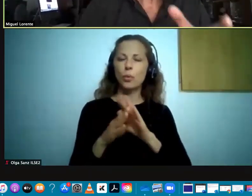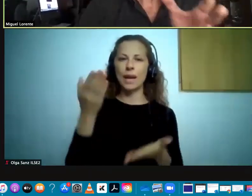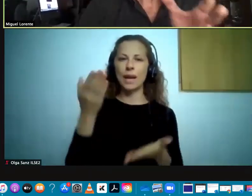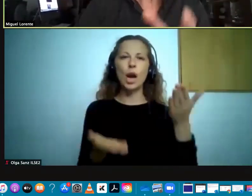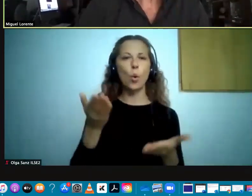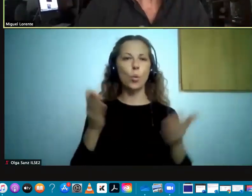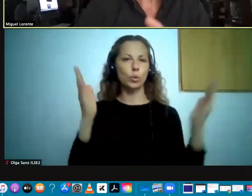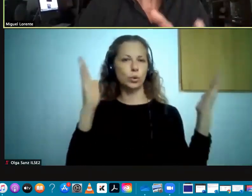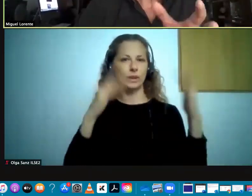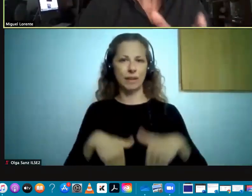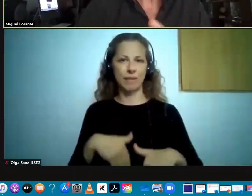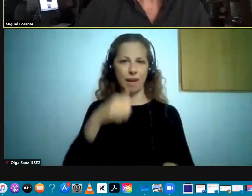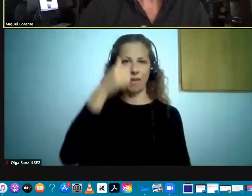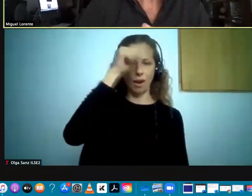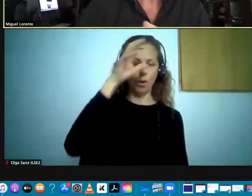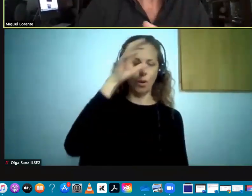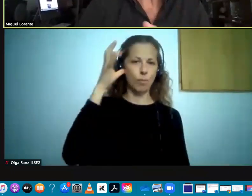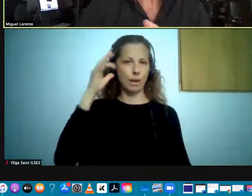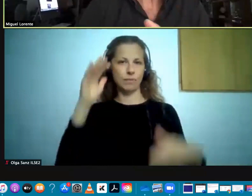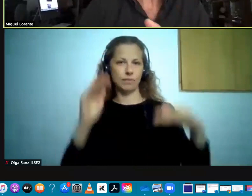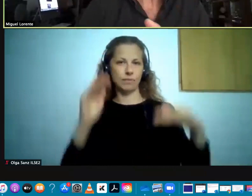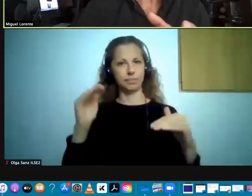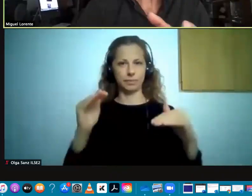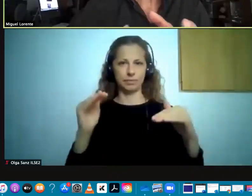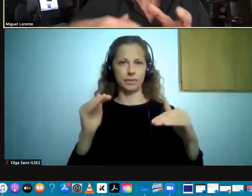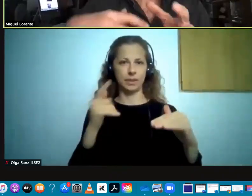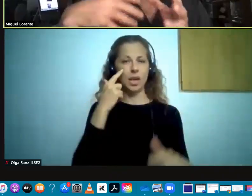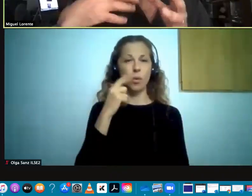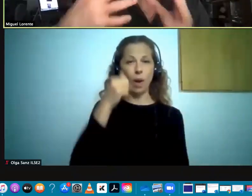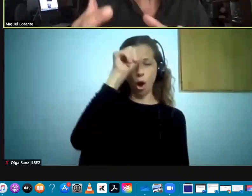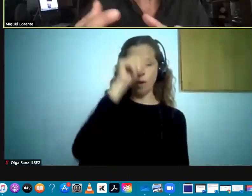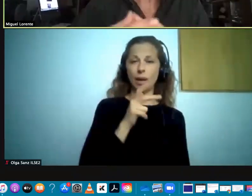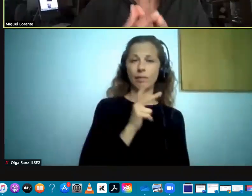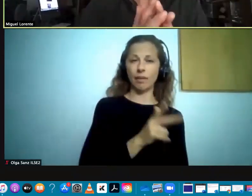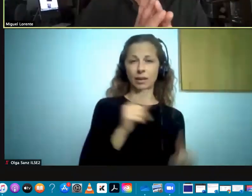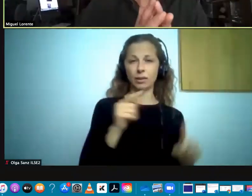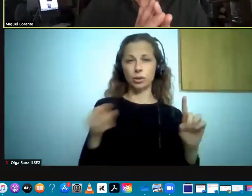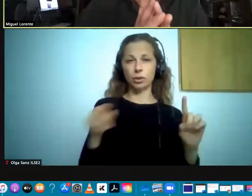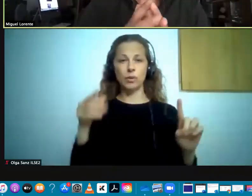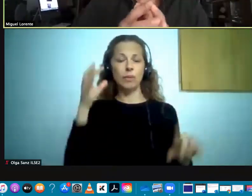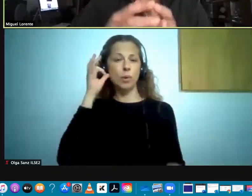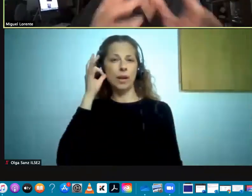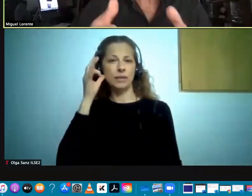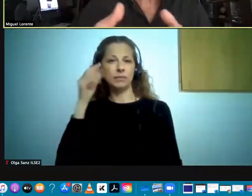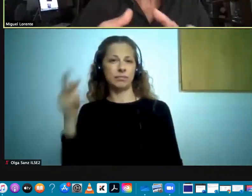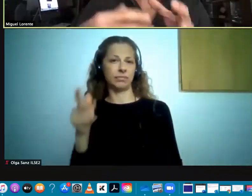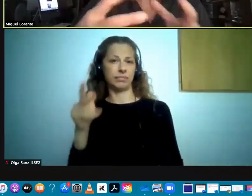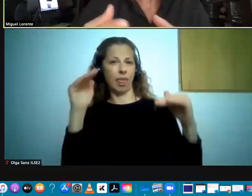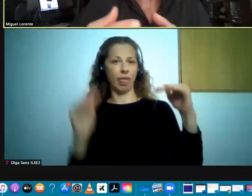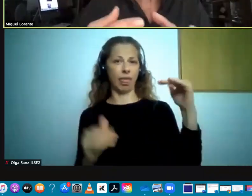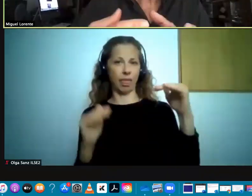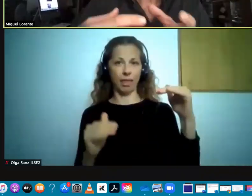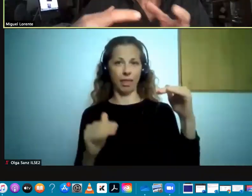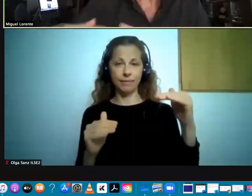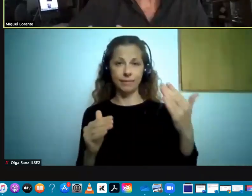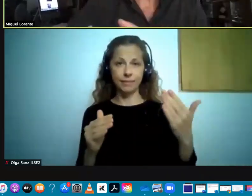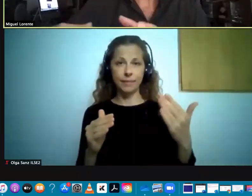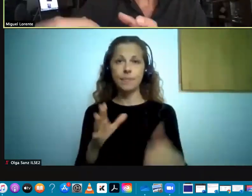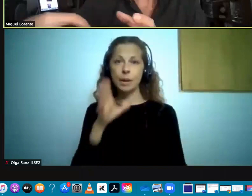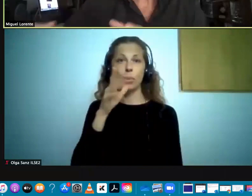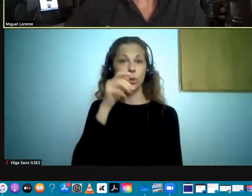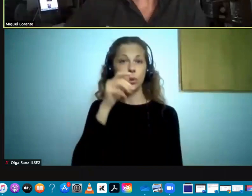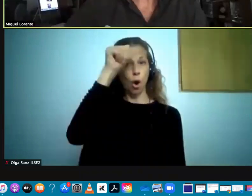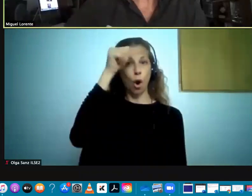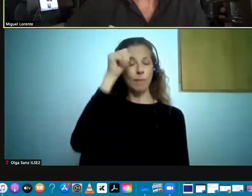los hombres a costa de los derechos de las mujeres. Porque todo lo que los hombres tenemos como privilegios, lo